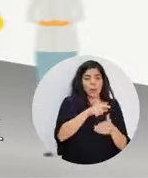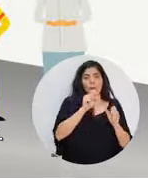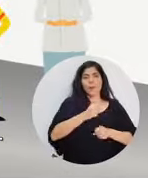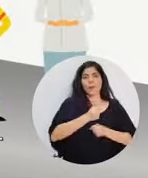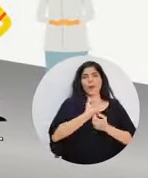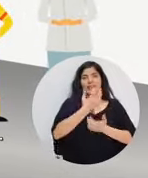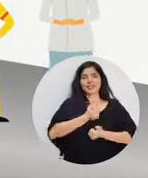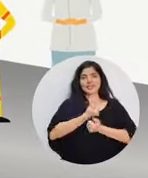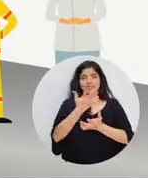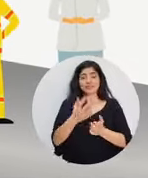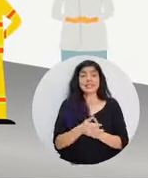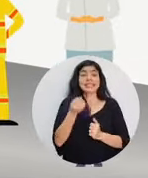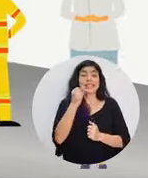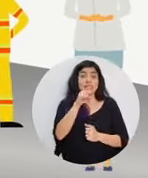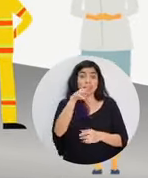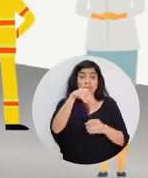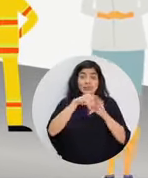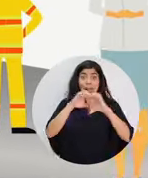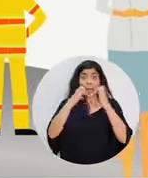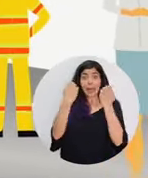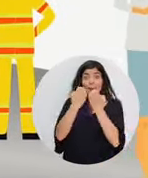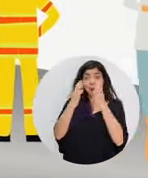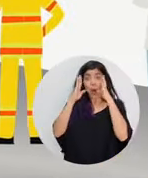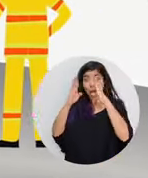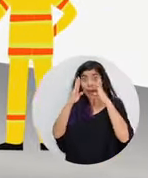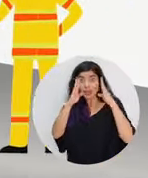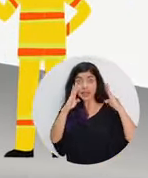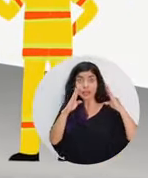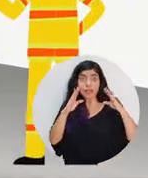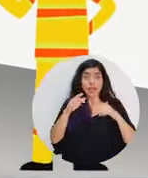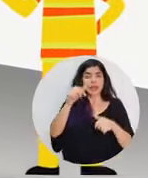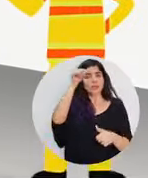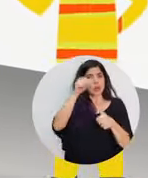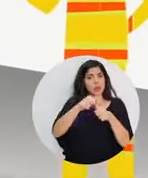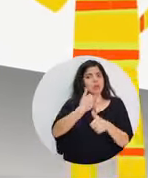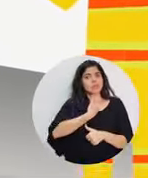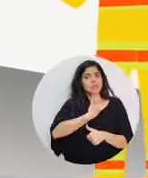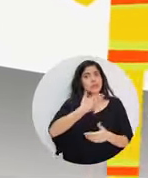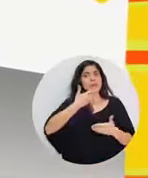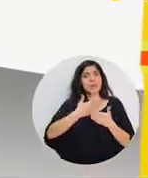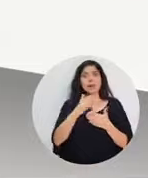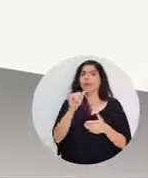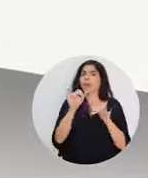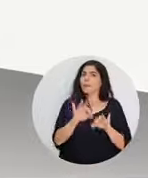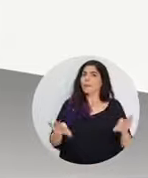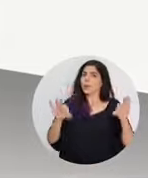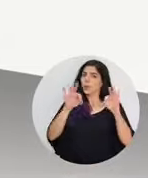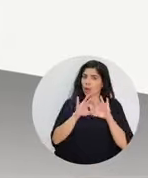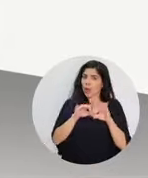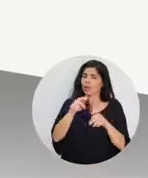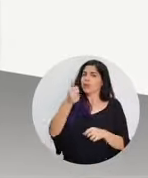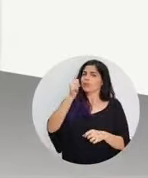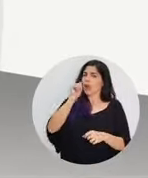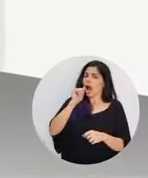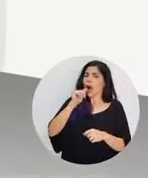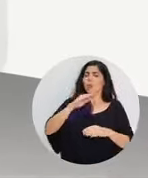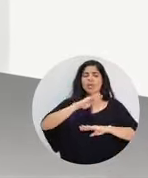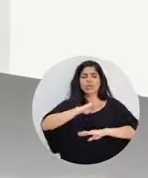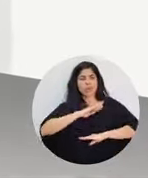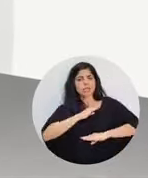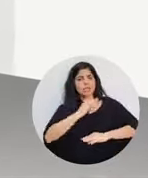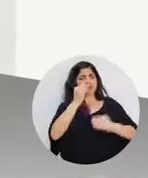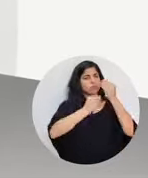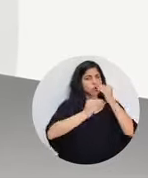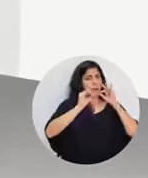hacerlo. Si usted es parte de un equipo de atención primaria, recuerde que su bienestar también es importante. Hidrátese,